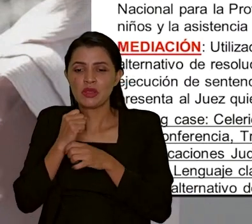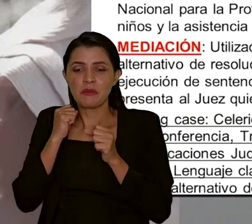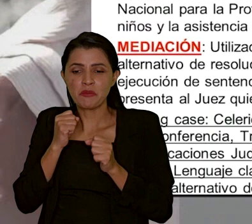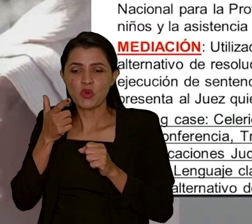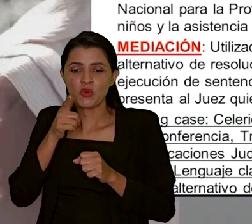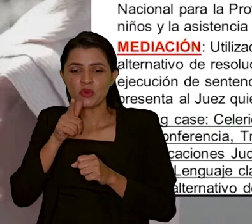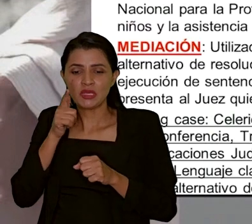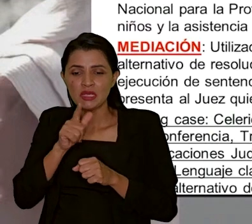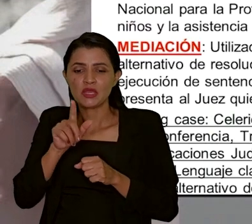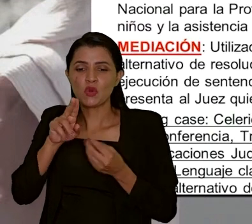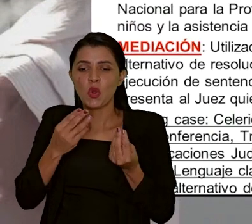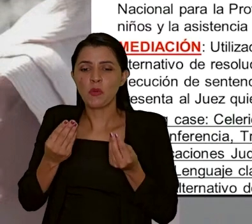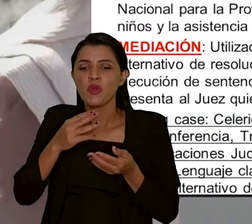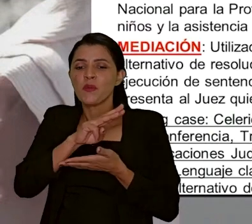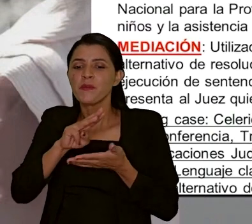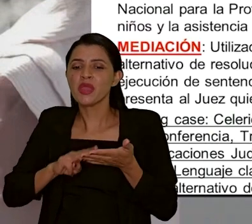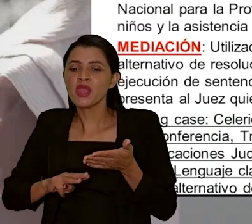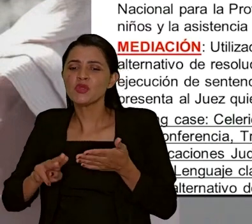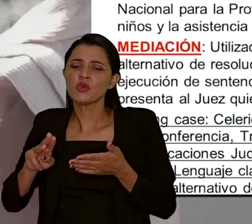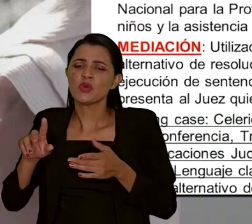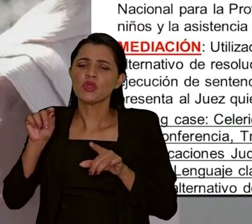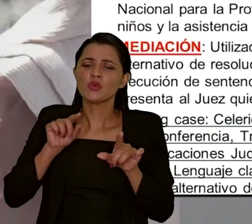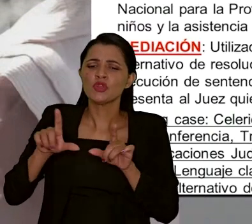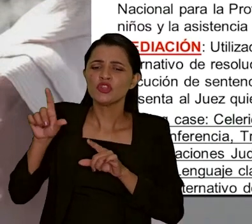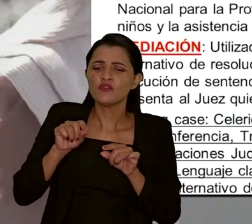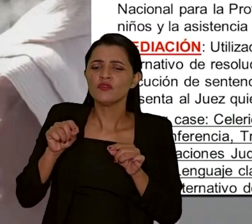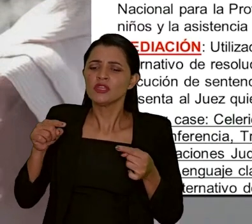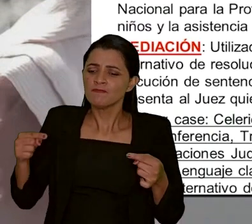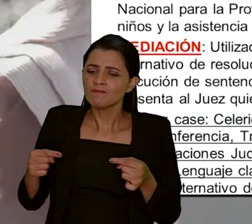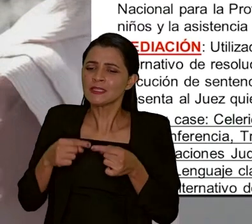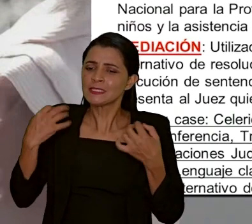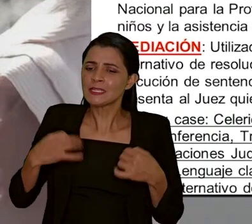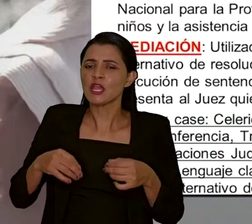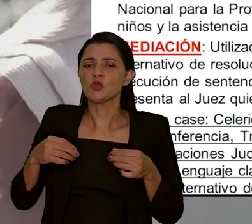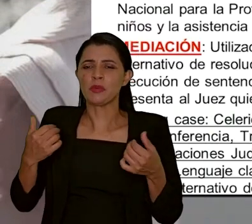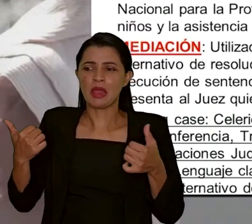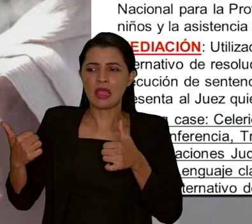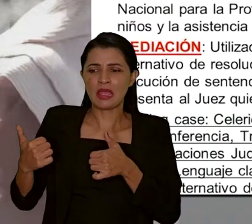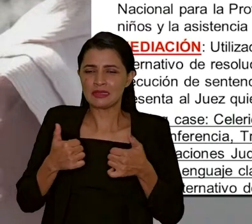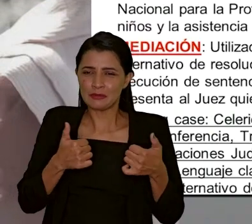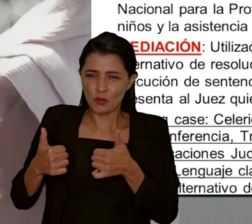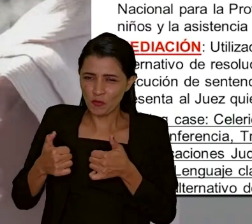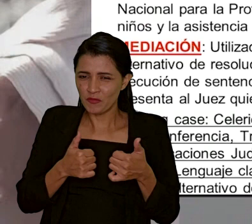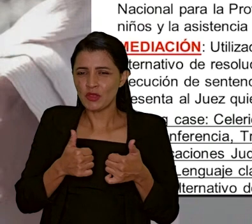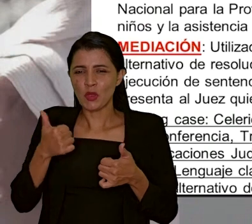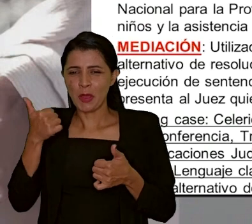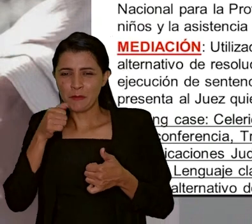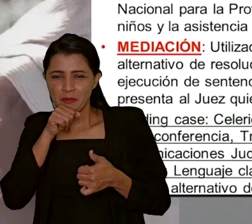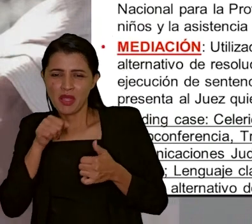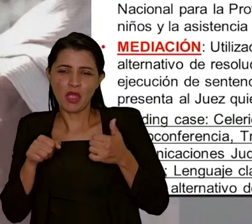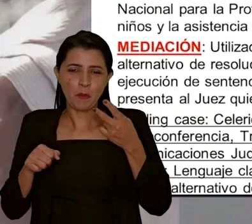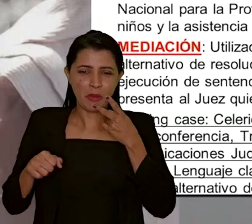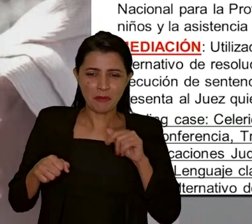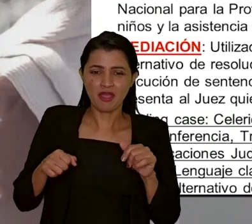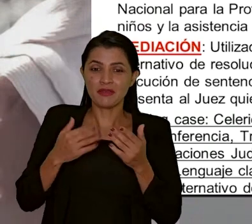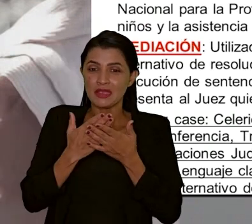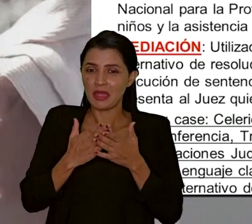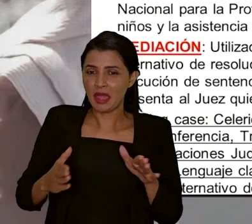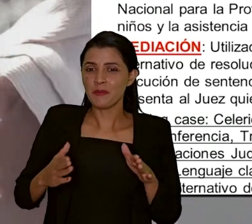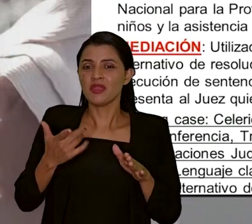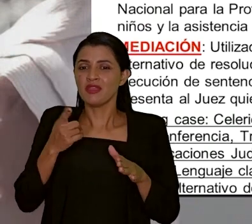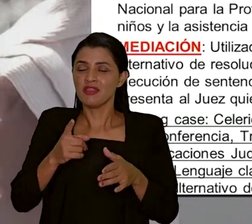aplica para resolver este caso. Y también, por supuesto, el proceso sumarísimo, pero no es suficiente, o